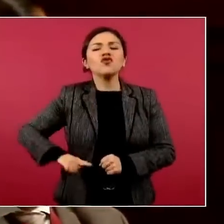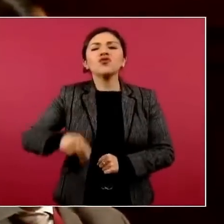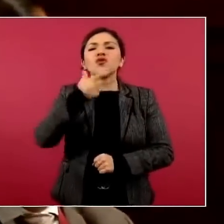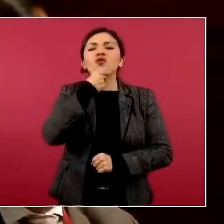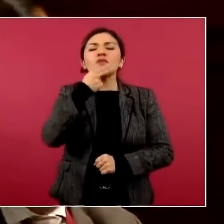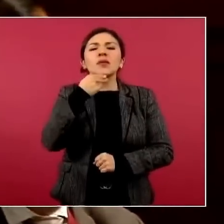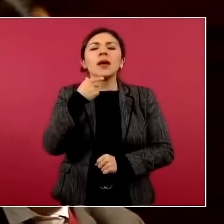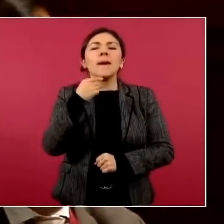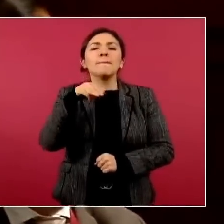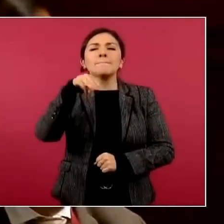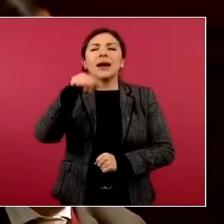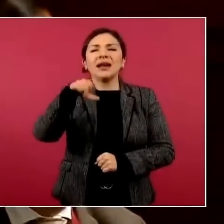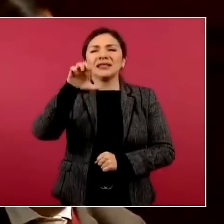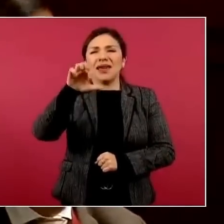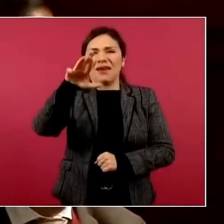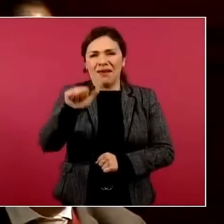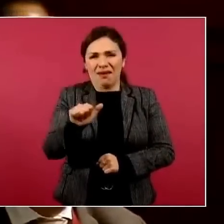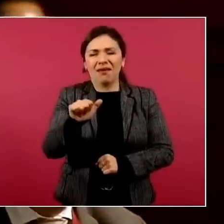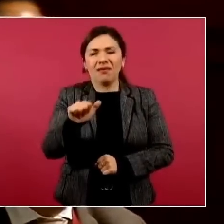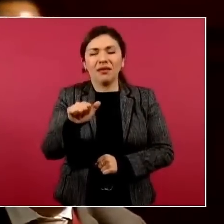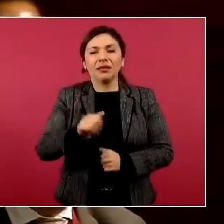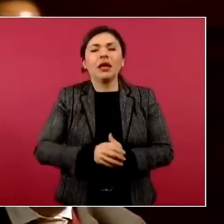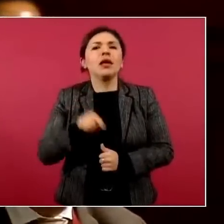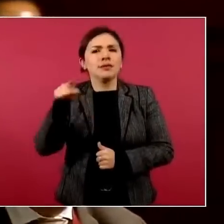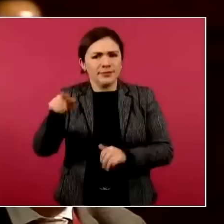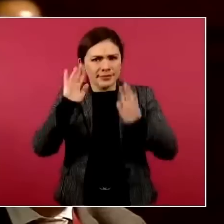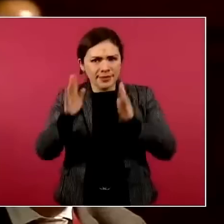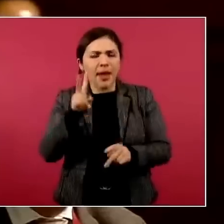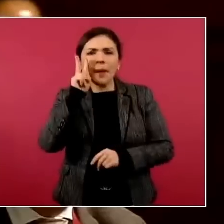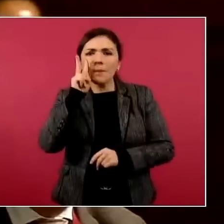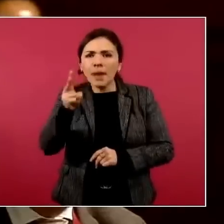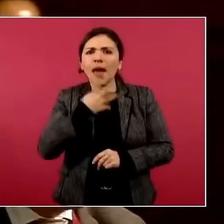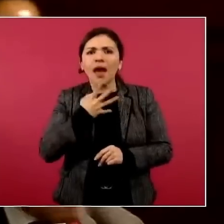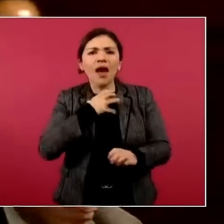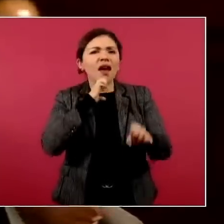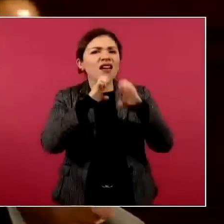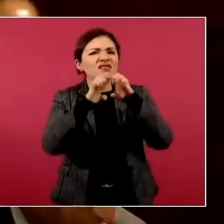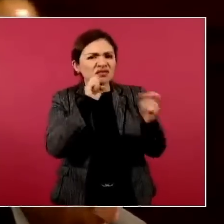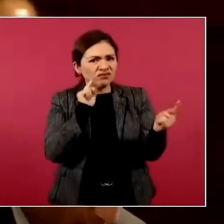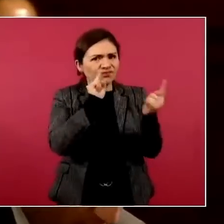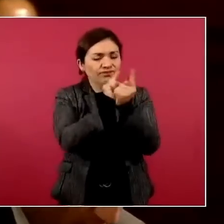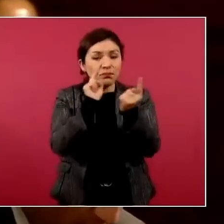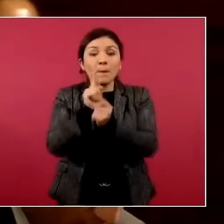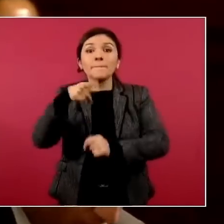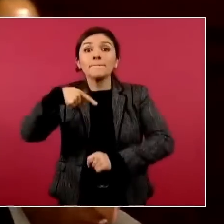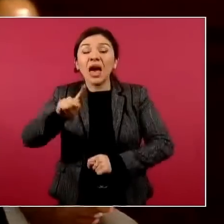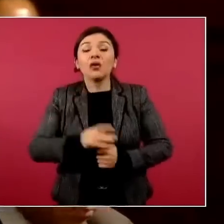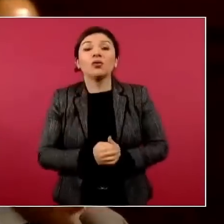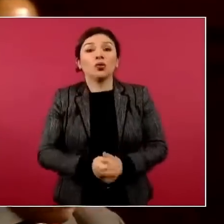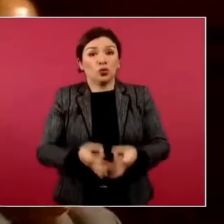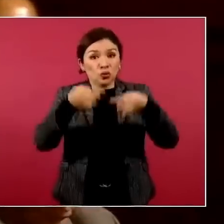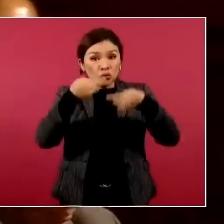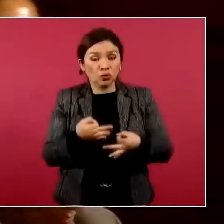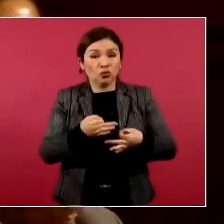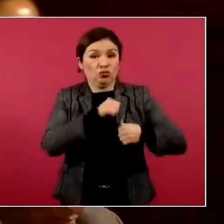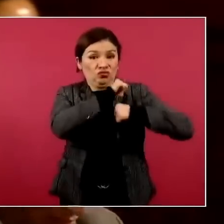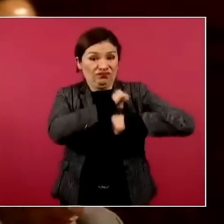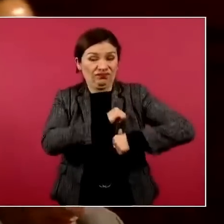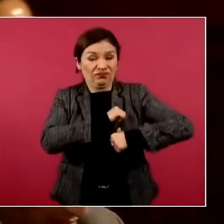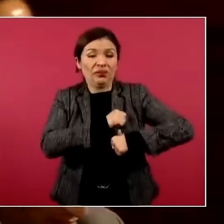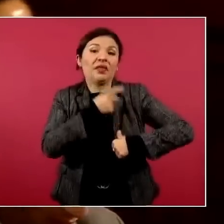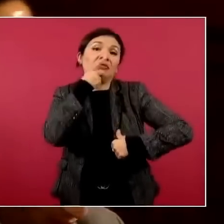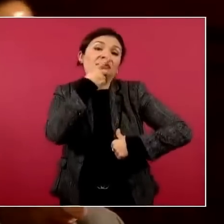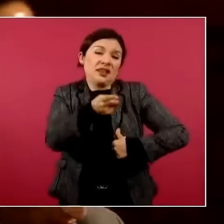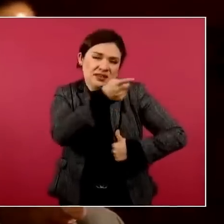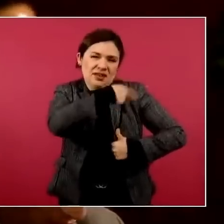Mancera. Esto incluso ahí lo entrevistan, pero al propio subprocurador cuentan los abogados